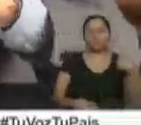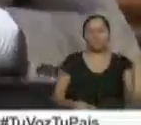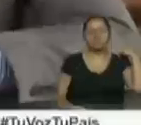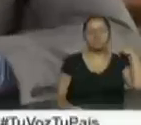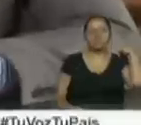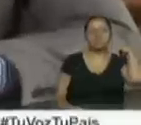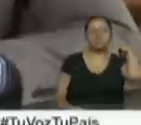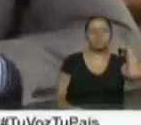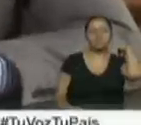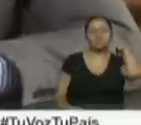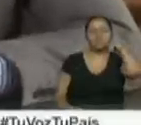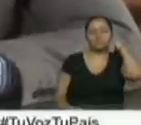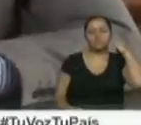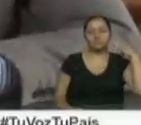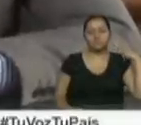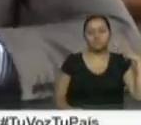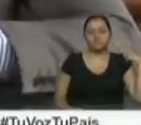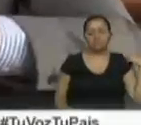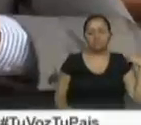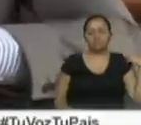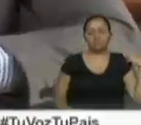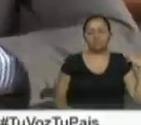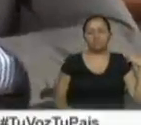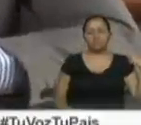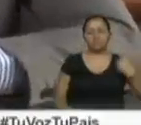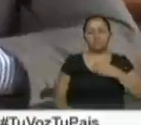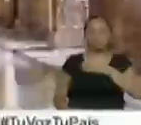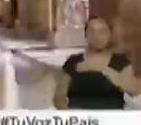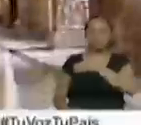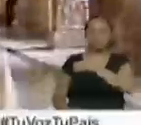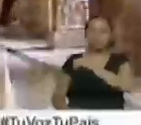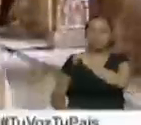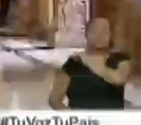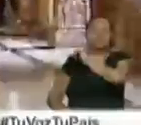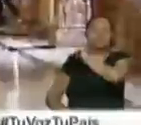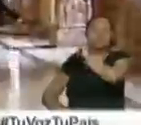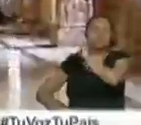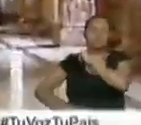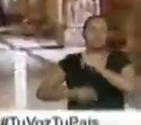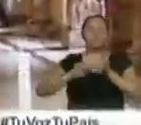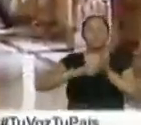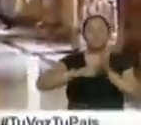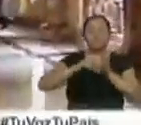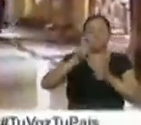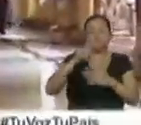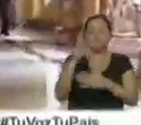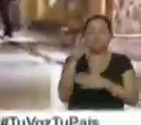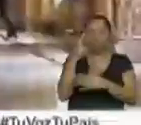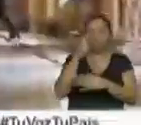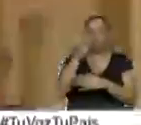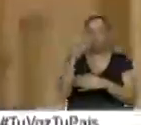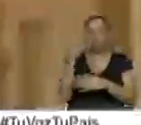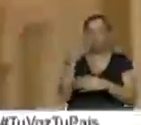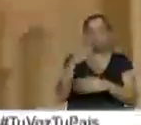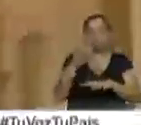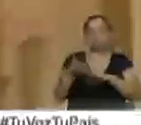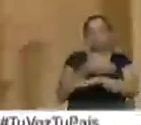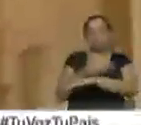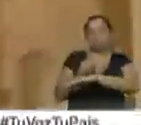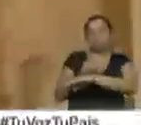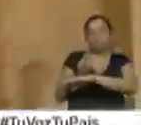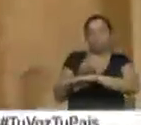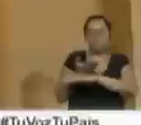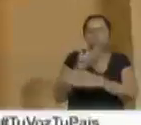elevan la capacidad de una institución en cualquier parte. Según el Contralor, en 2014 y 2015, las recomendaciones